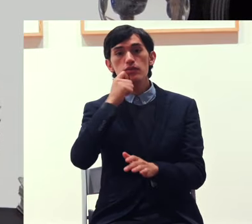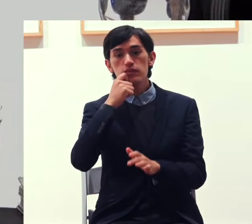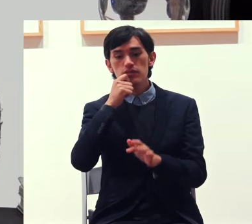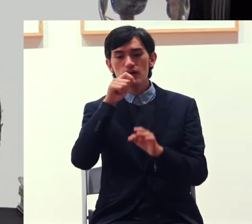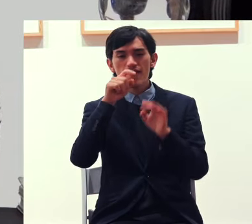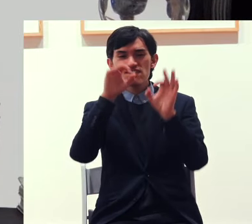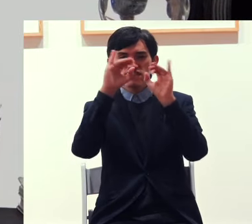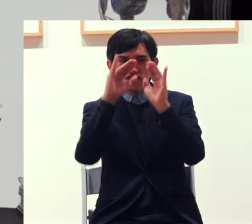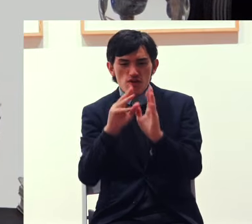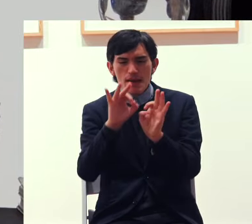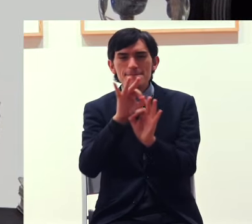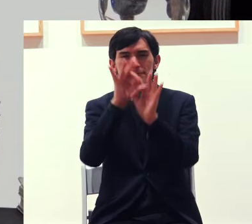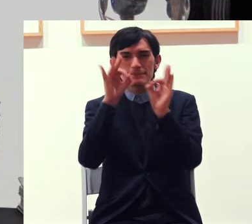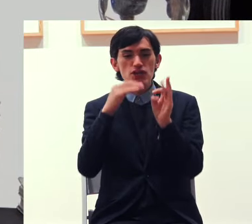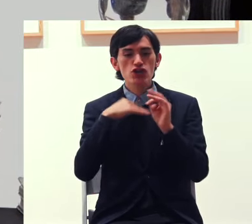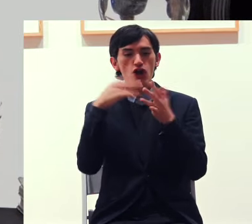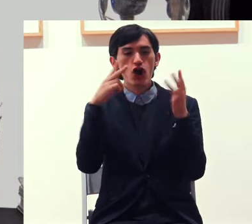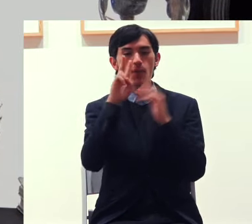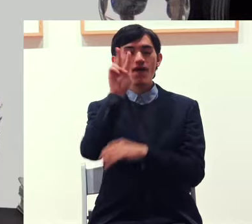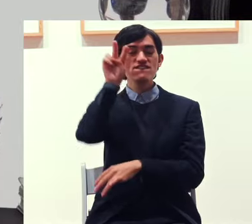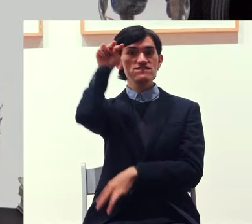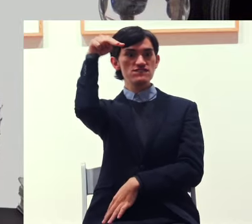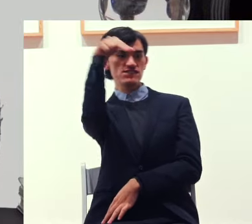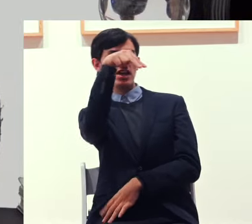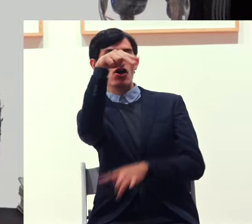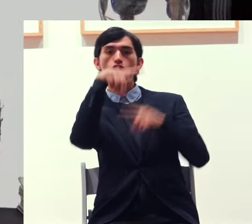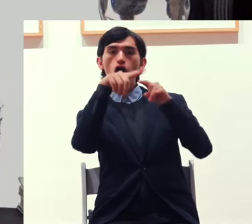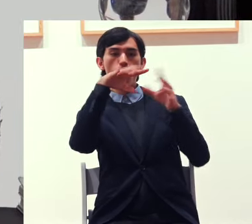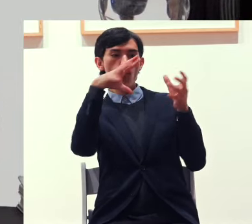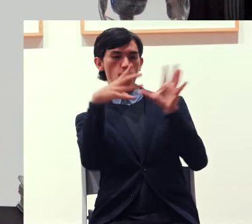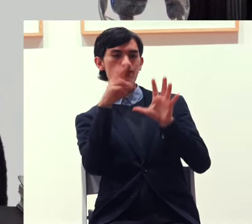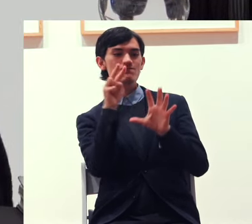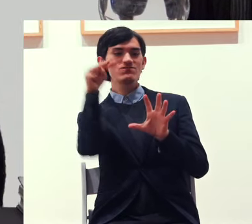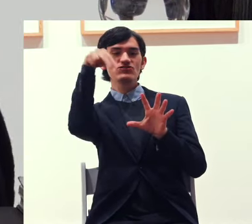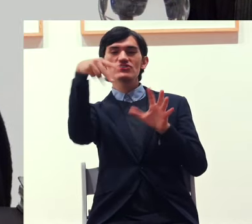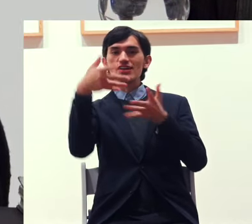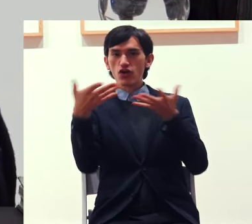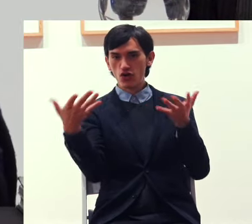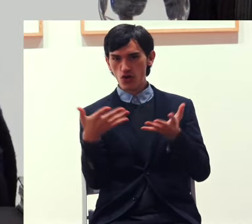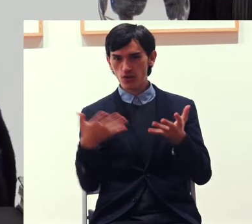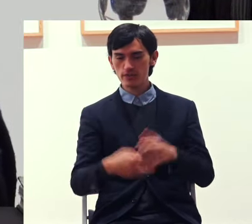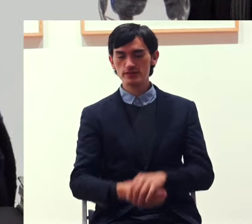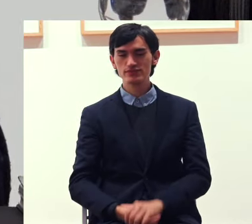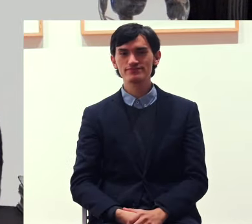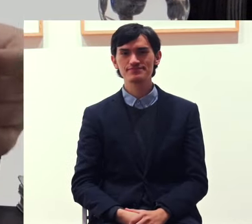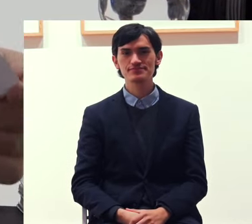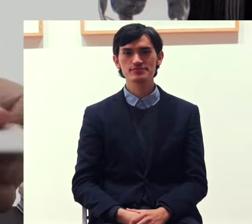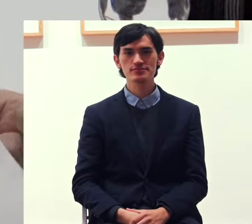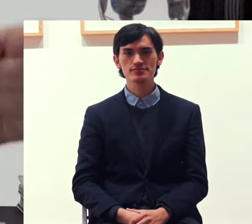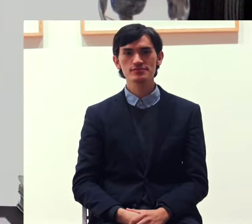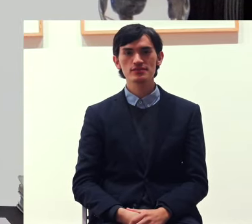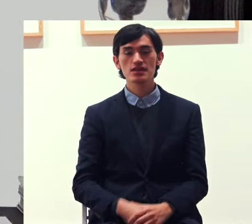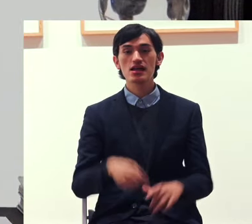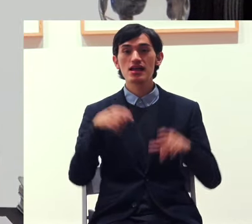representación, una manera específica de ver el mundo, de darle la vuelta, de sintetizarlo.